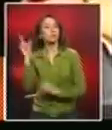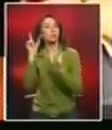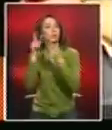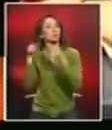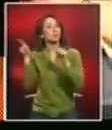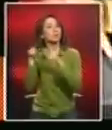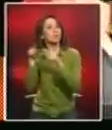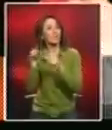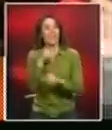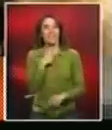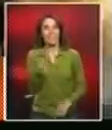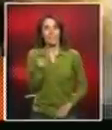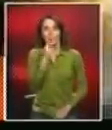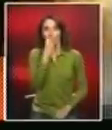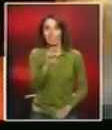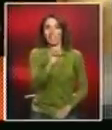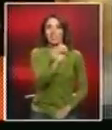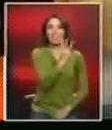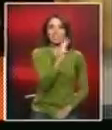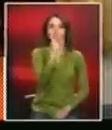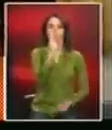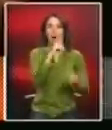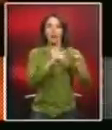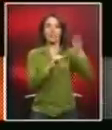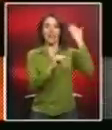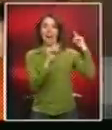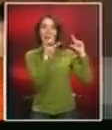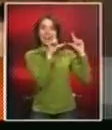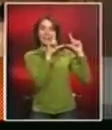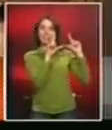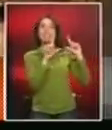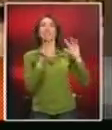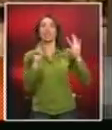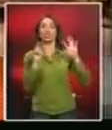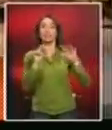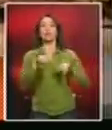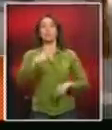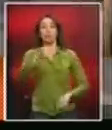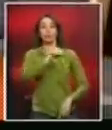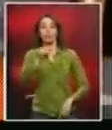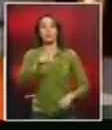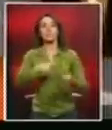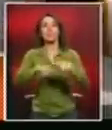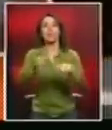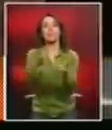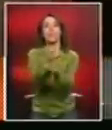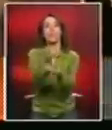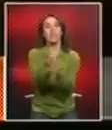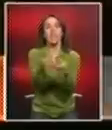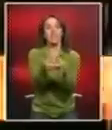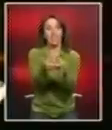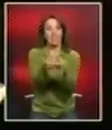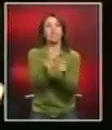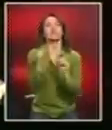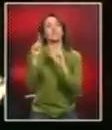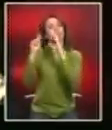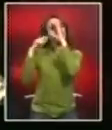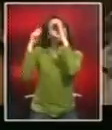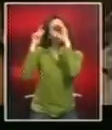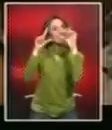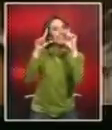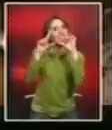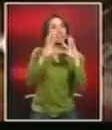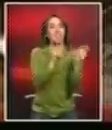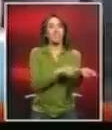Y si quiere revivir la tercera y cuarta temporada de los 80, en unas semanas más estarán a la venta en formato DVD. Una serie que desde una